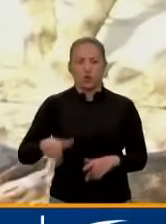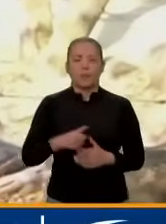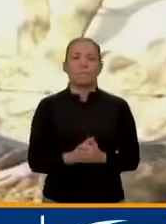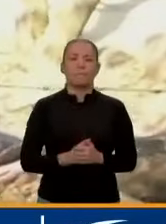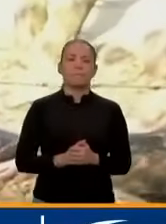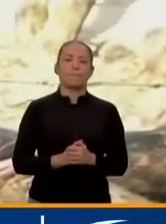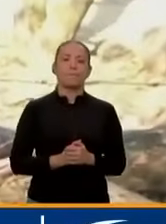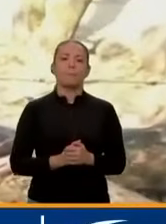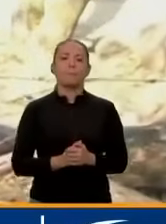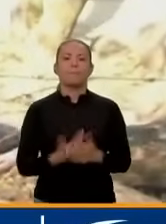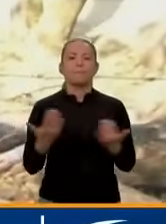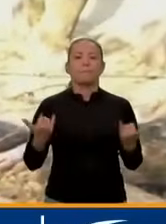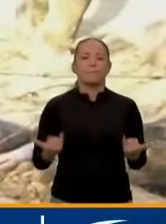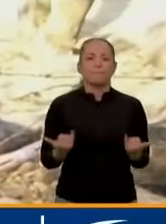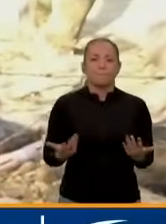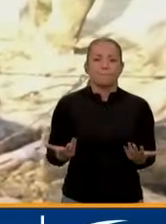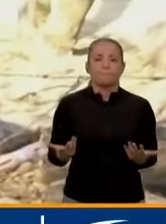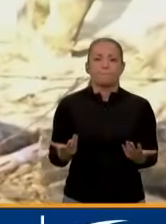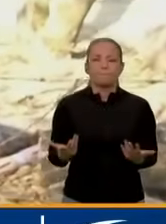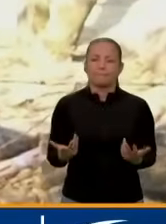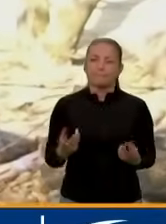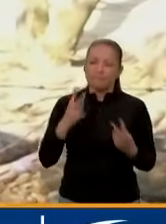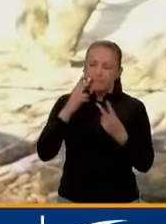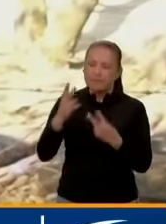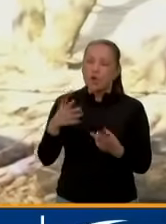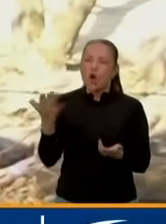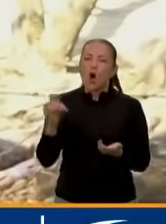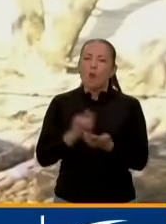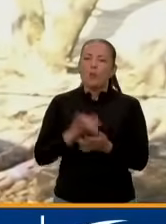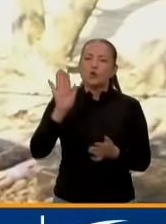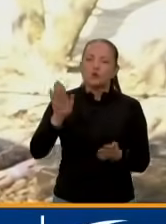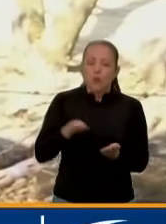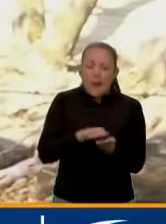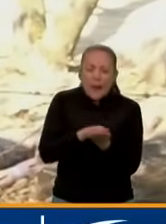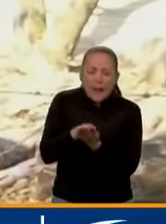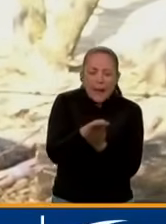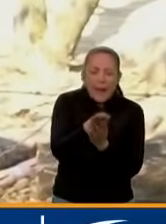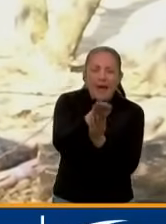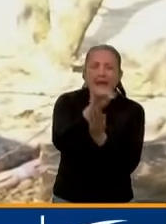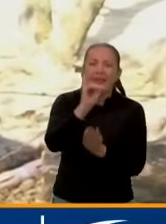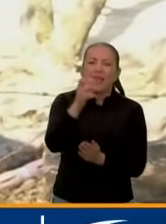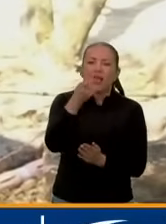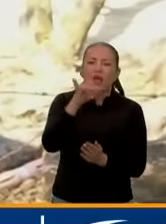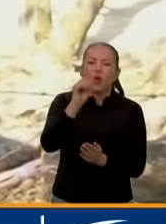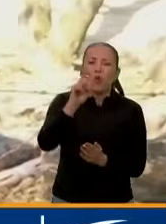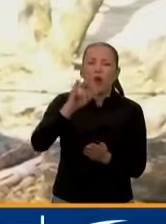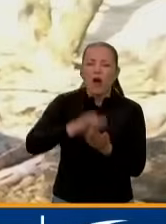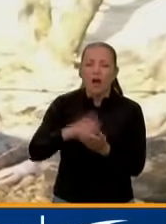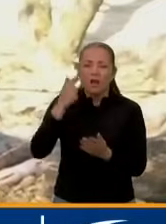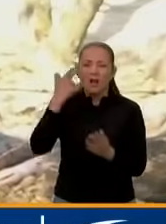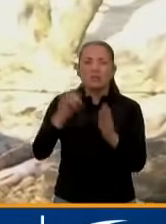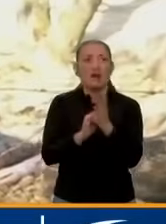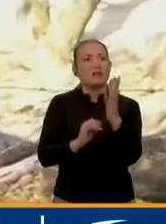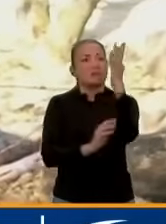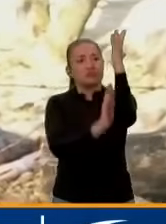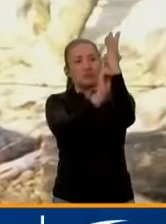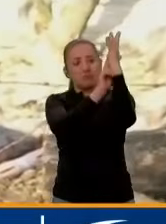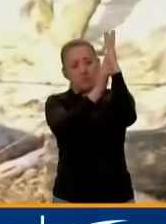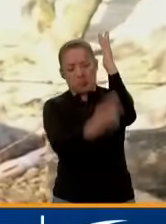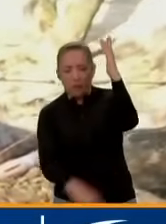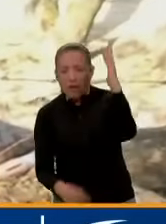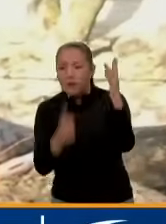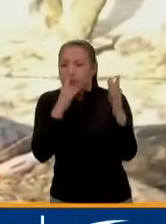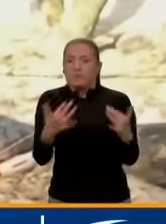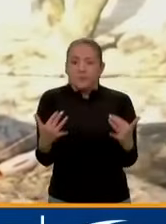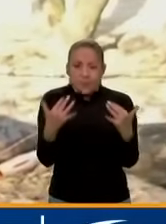es una tristeza mirar uno, las iguanitas como las coge la candela sobre esos árboles, caen derrumbadas al suelo, asfixiadas, y de